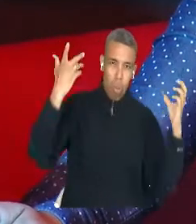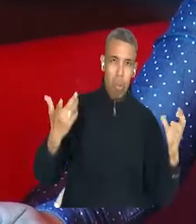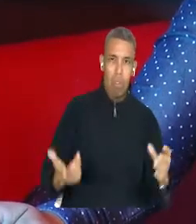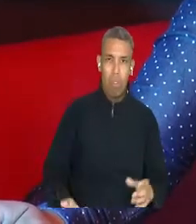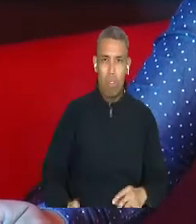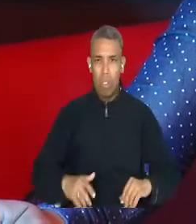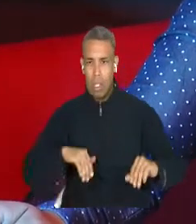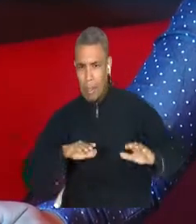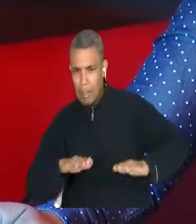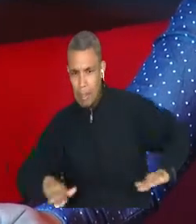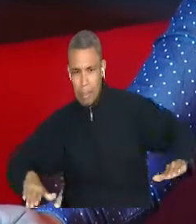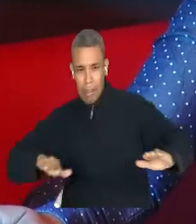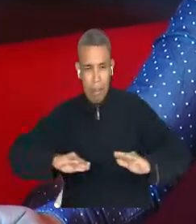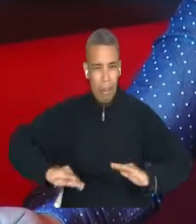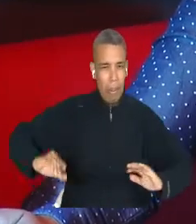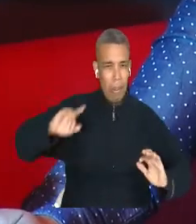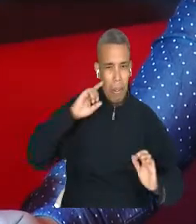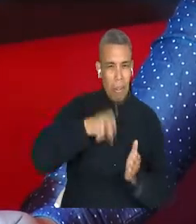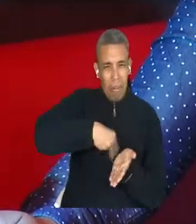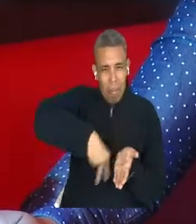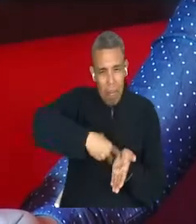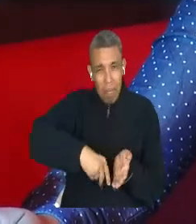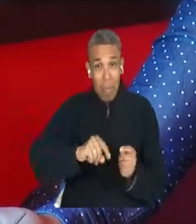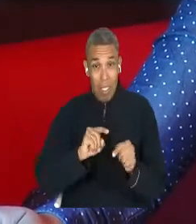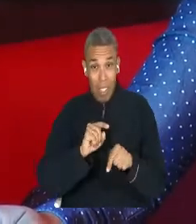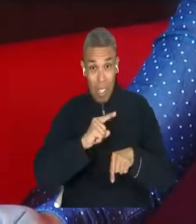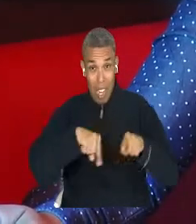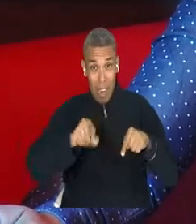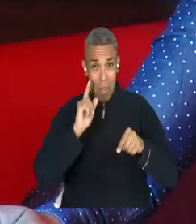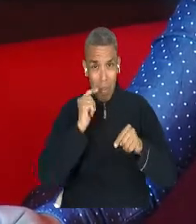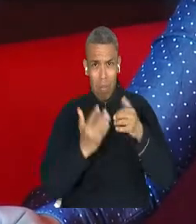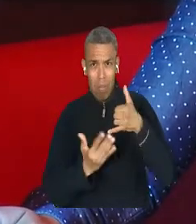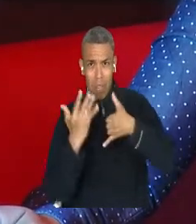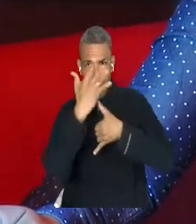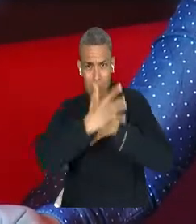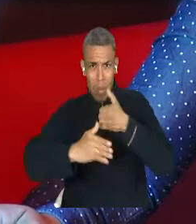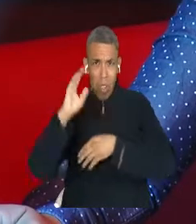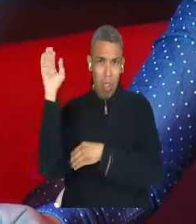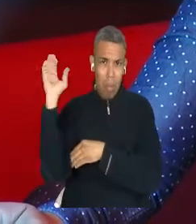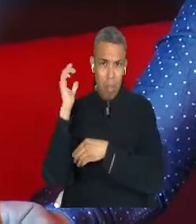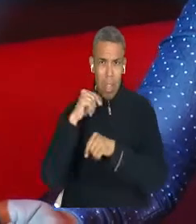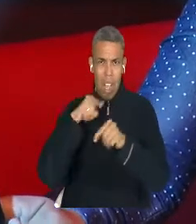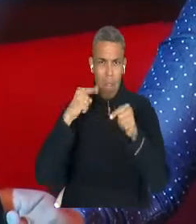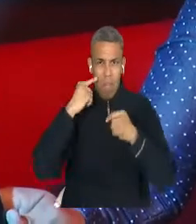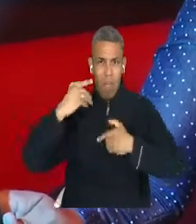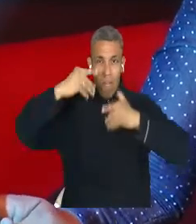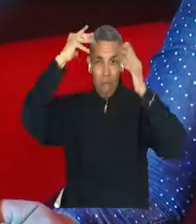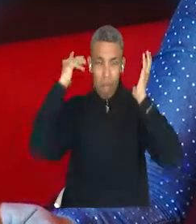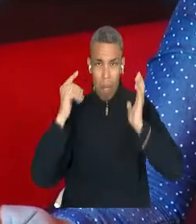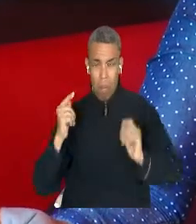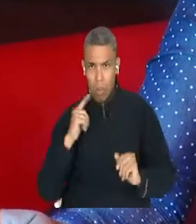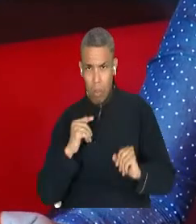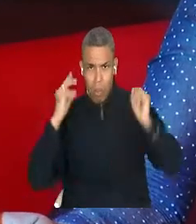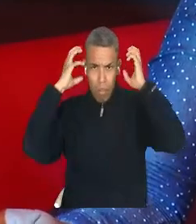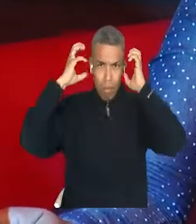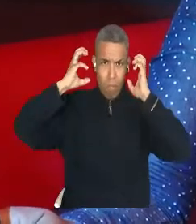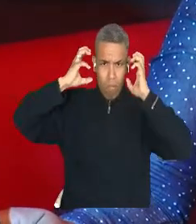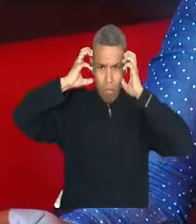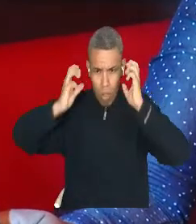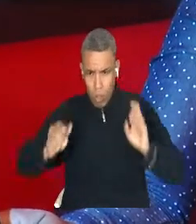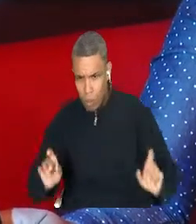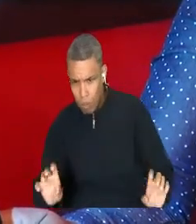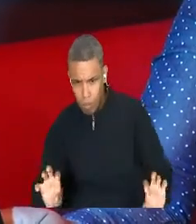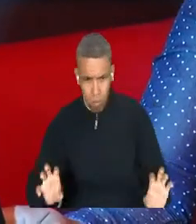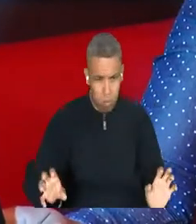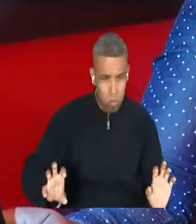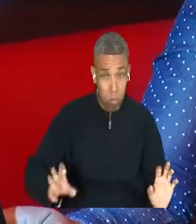vivo, traemos DJs invitados también a nivel nacional. Un ambiente totalmente para la rumba.